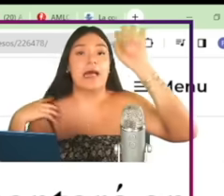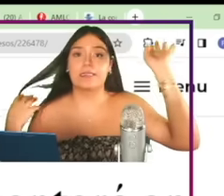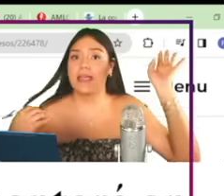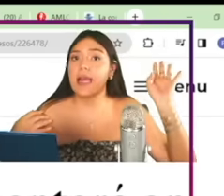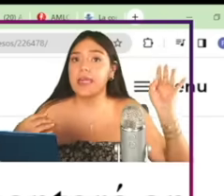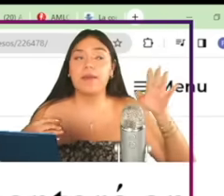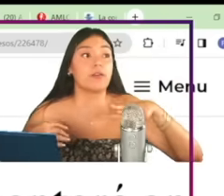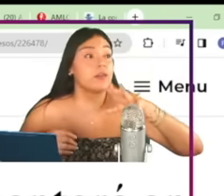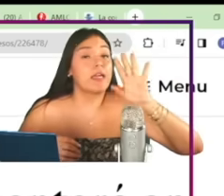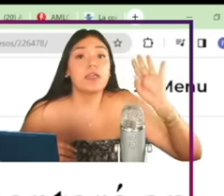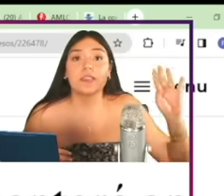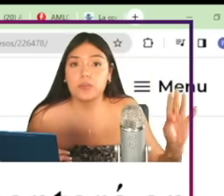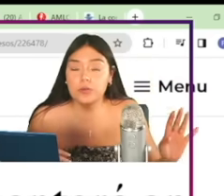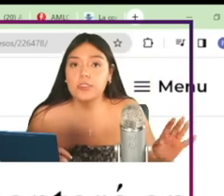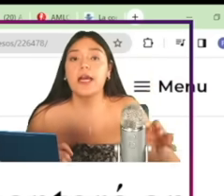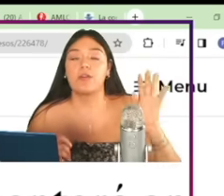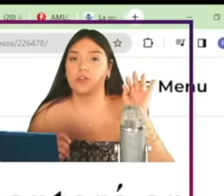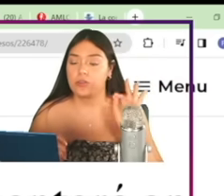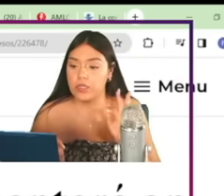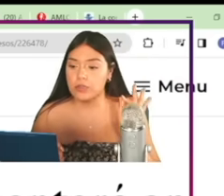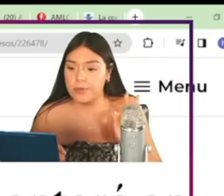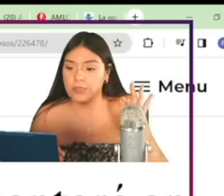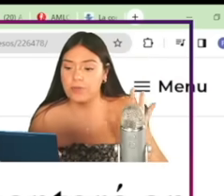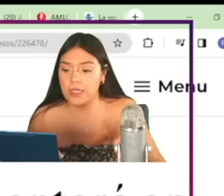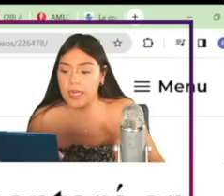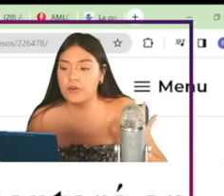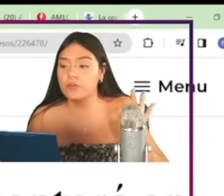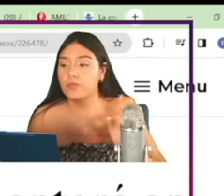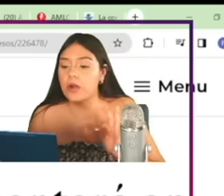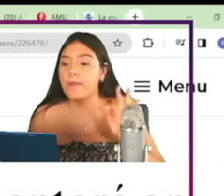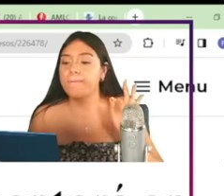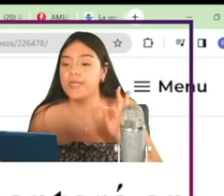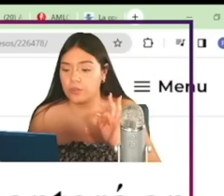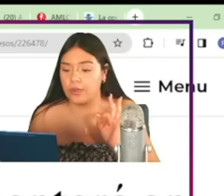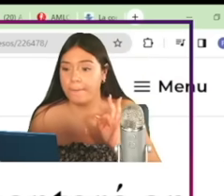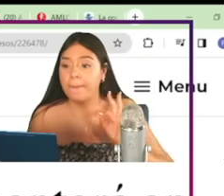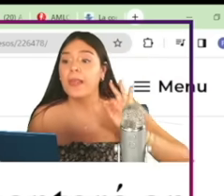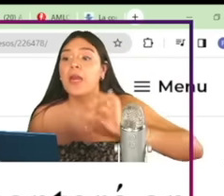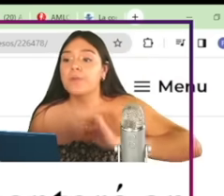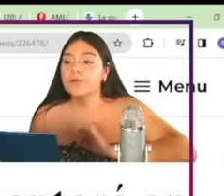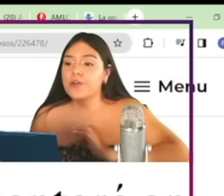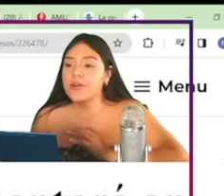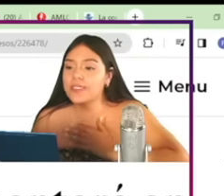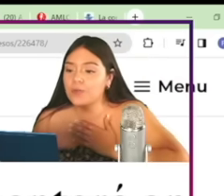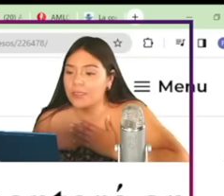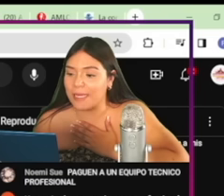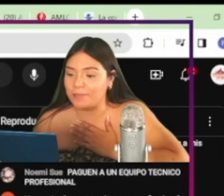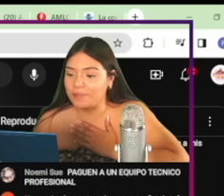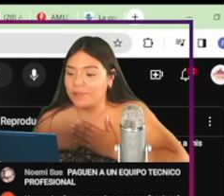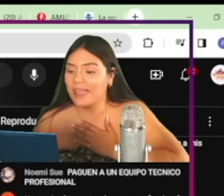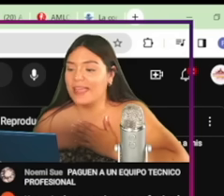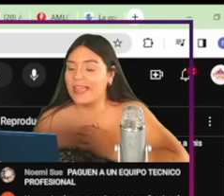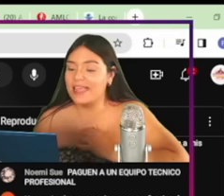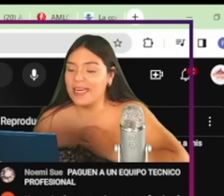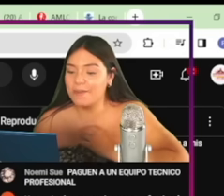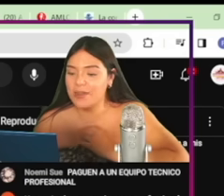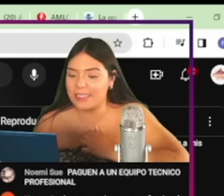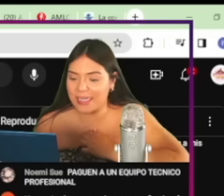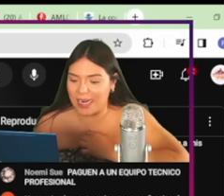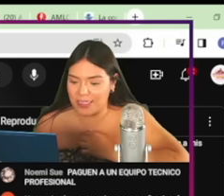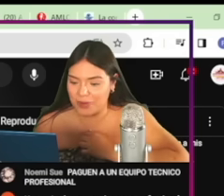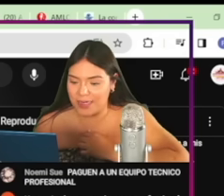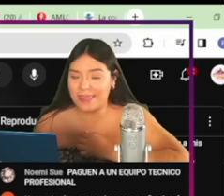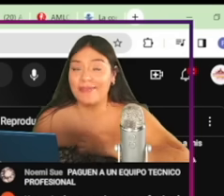hasta allá arriba, donde ya ni se escucha, 800 pesos mexicanos por persona. Pues bueno, resulta que aquí tenemos